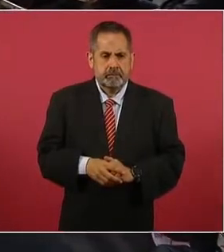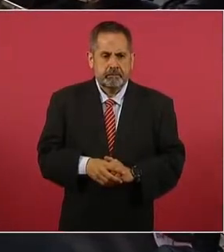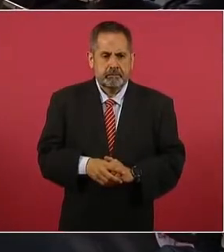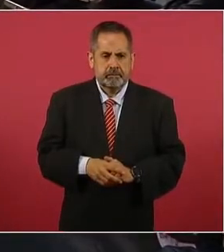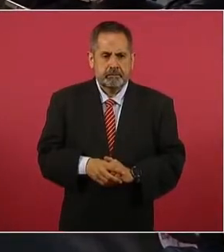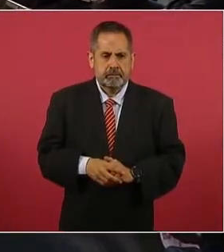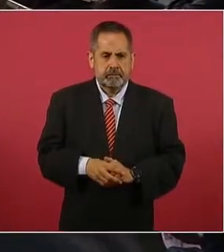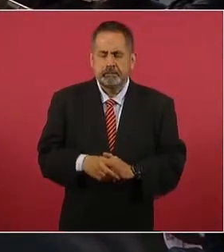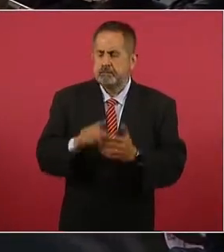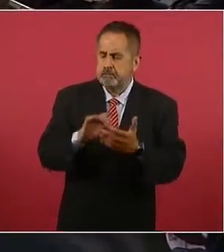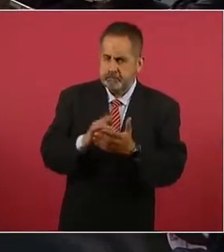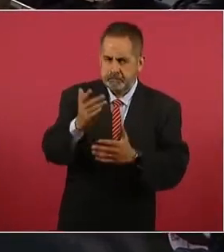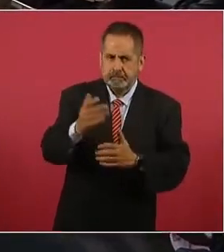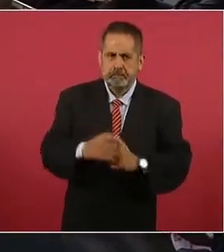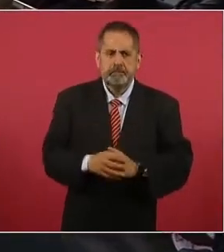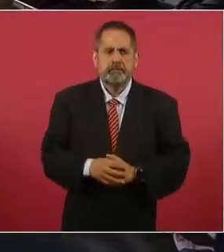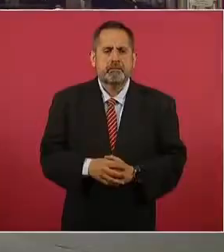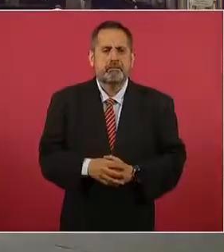Muchas gracias.